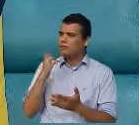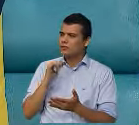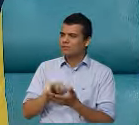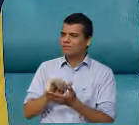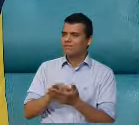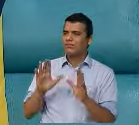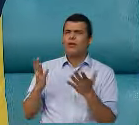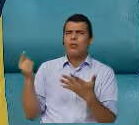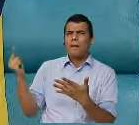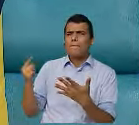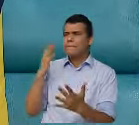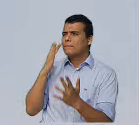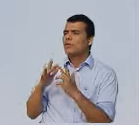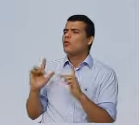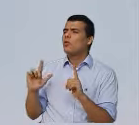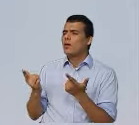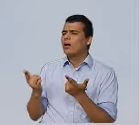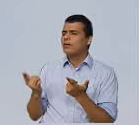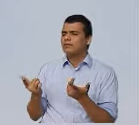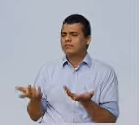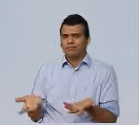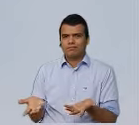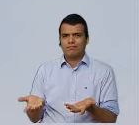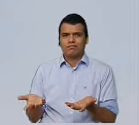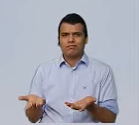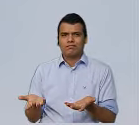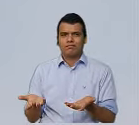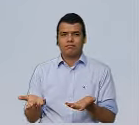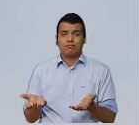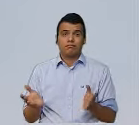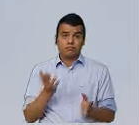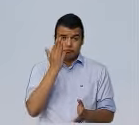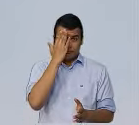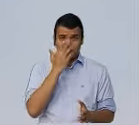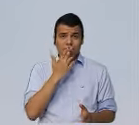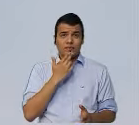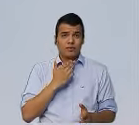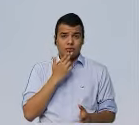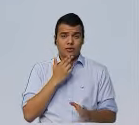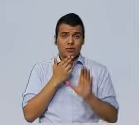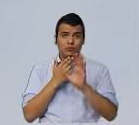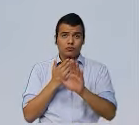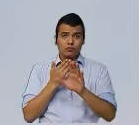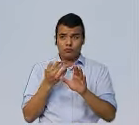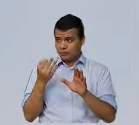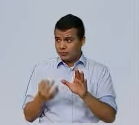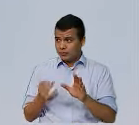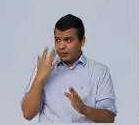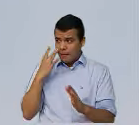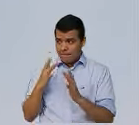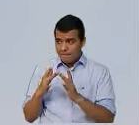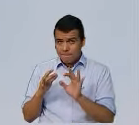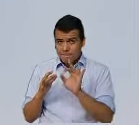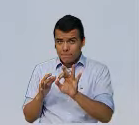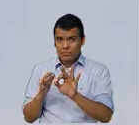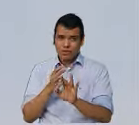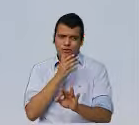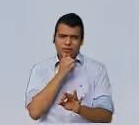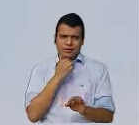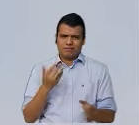mejor opción? Bueno, en realidad pues azúcar definitivamente no es la opción, la mejor